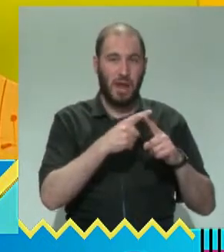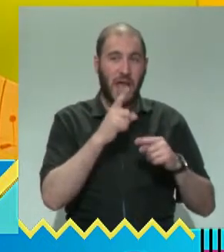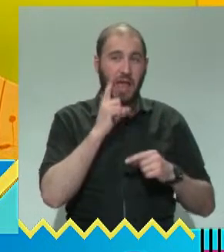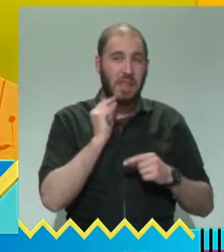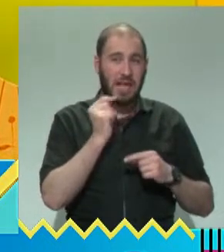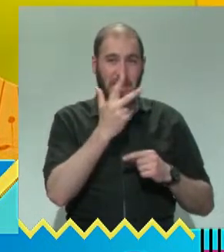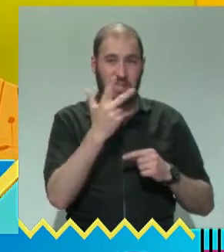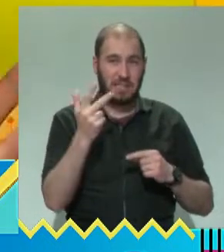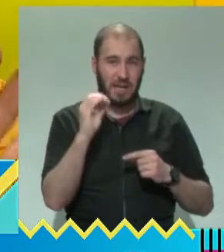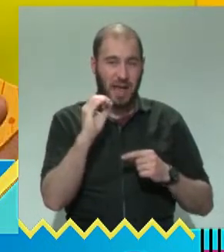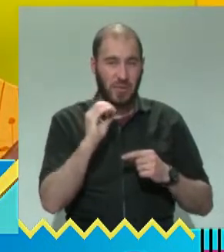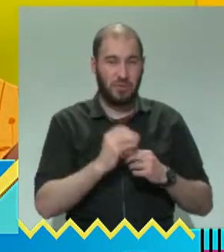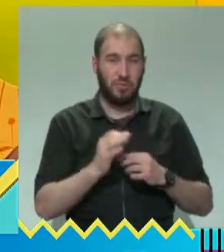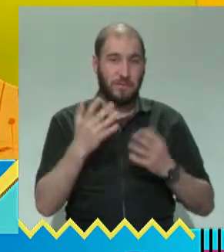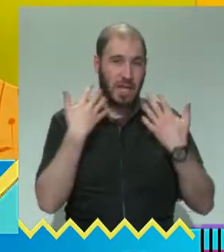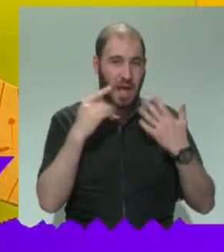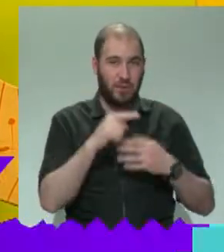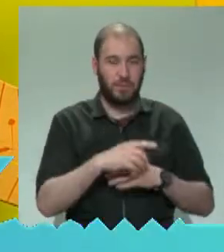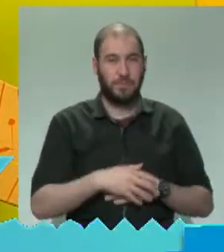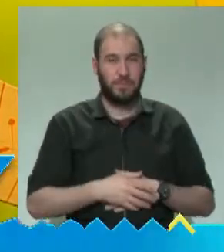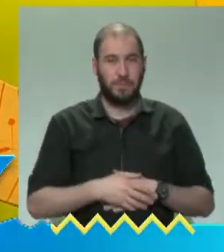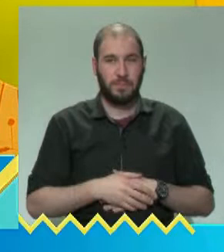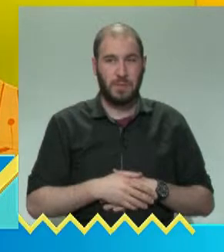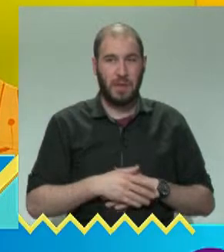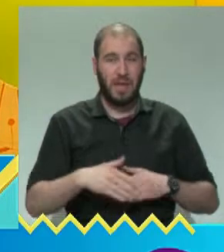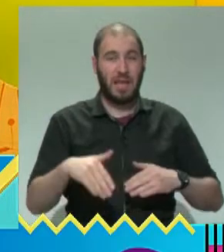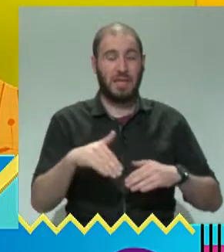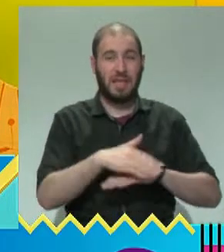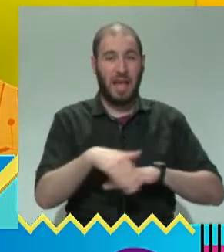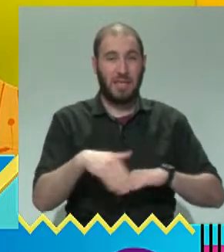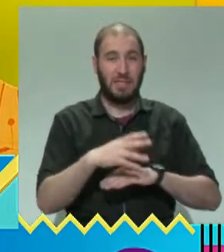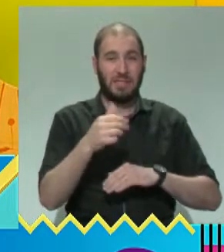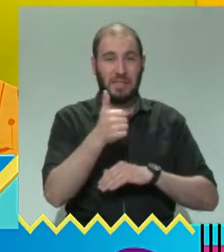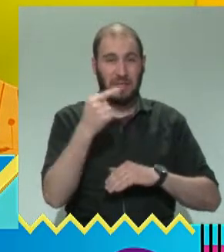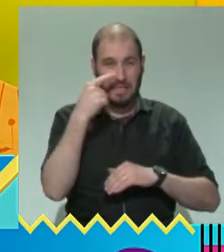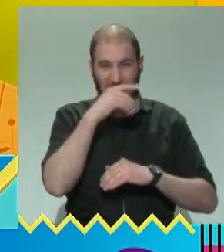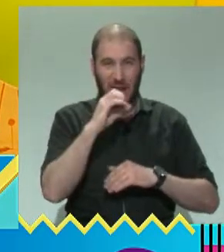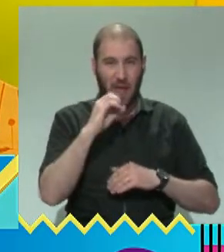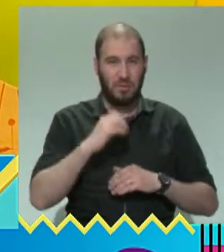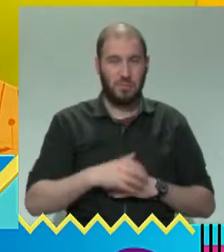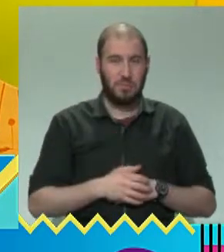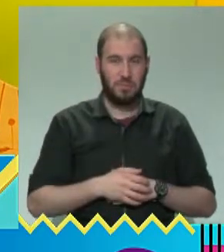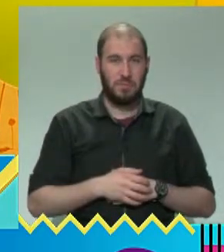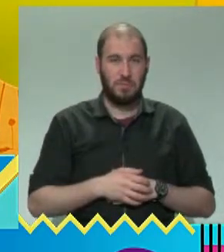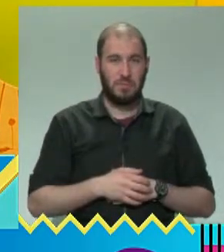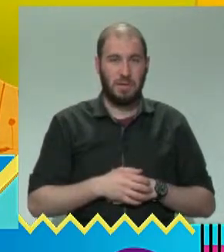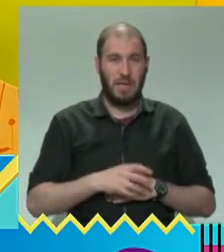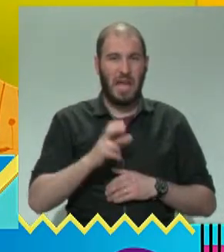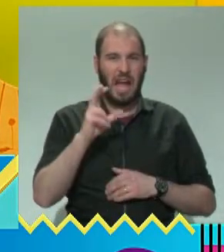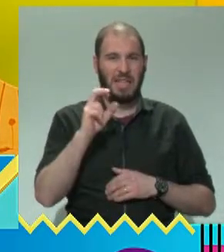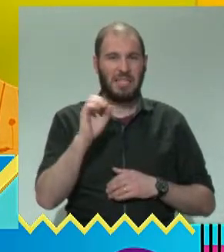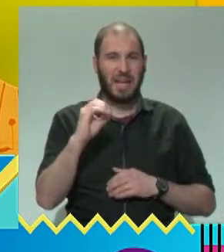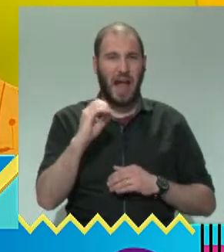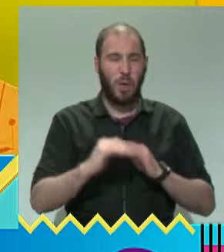de 33 grados de verano, el asfalto tiene 67 grados, o sea, 30